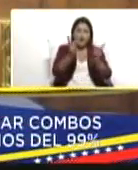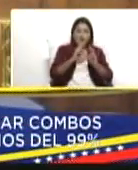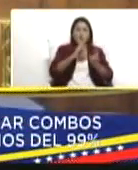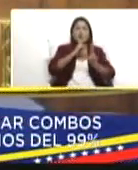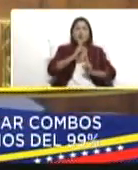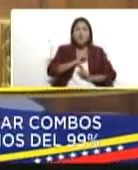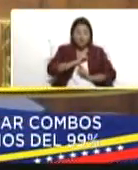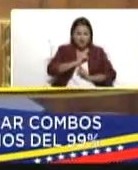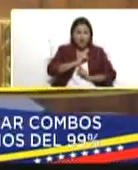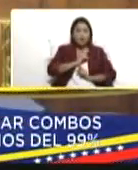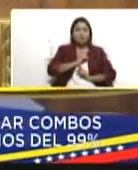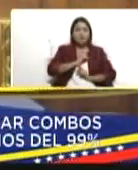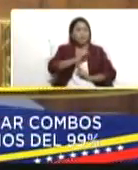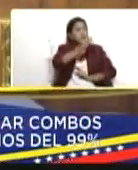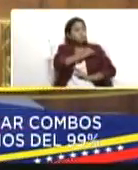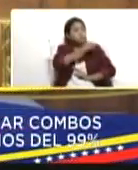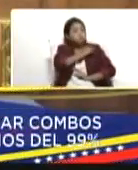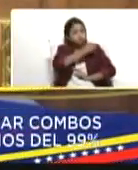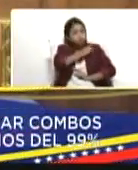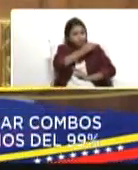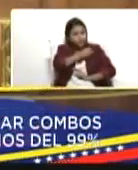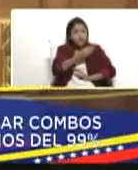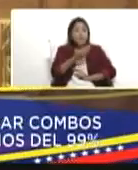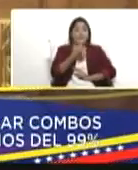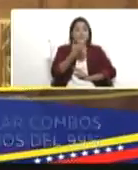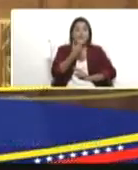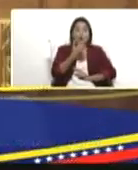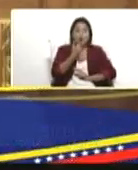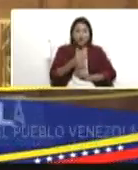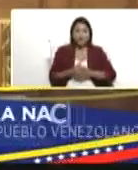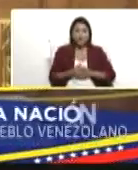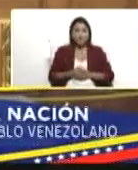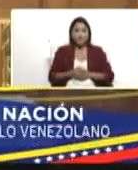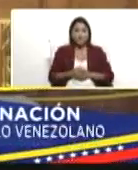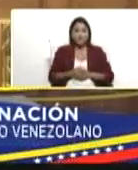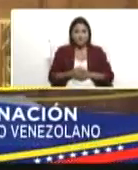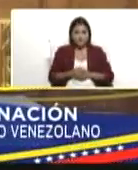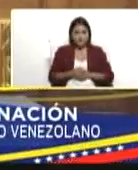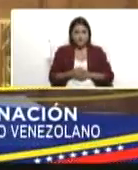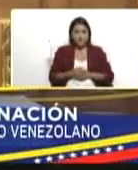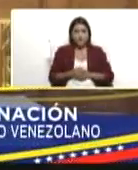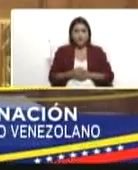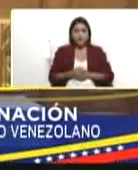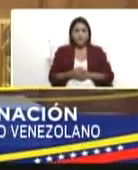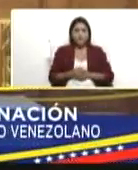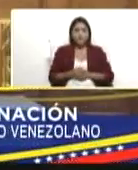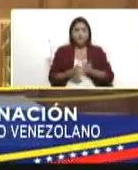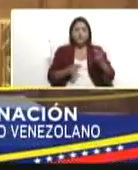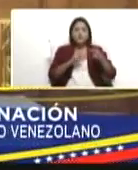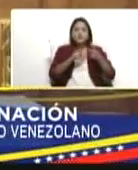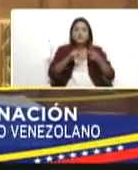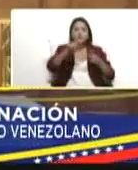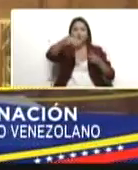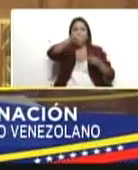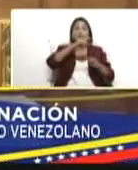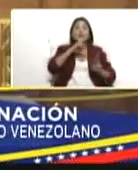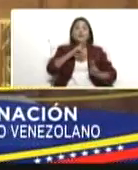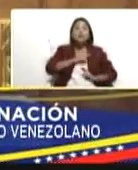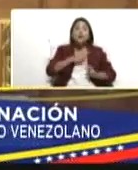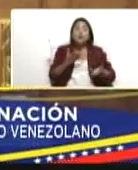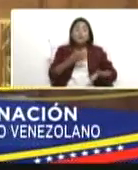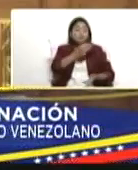para mejorarlo ampliarlo Y en segundo lugar espero por ustedes para que me